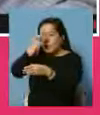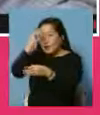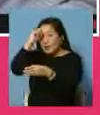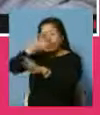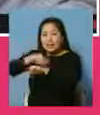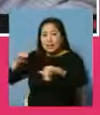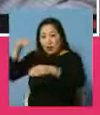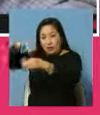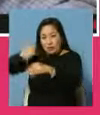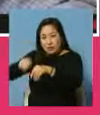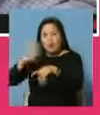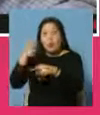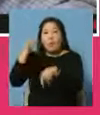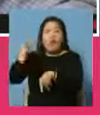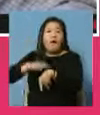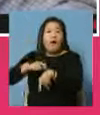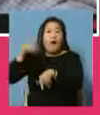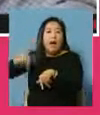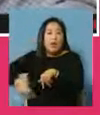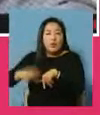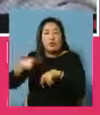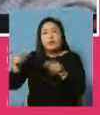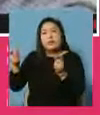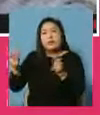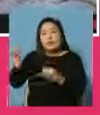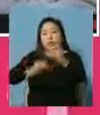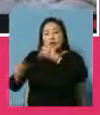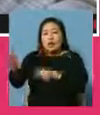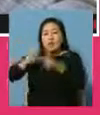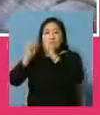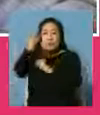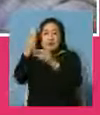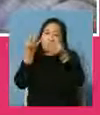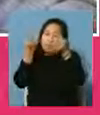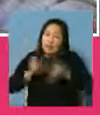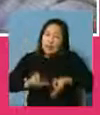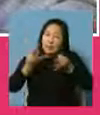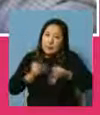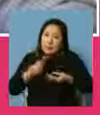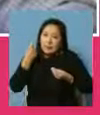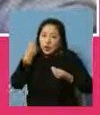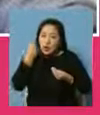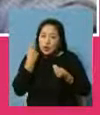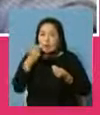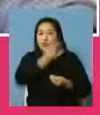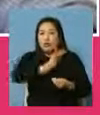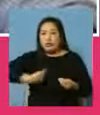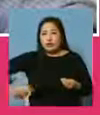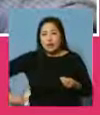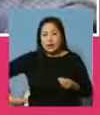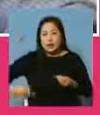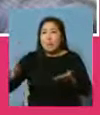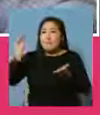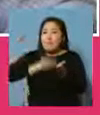el momento. Los laboratorios están muy bien, ha sido una buena idea, creo, la del gobierno de tener